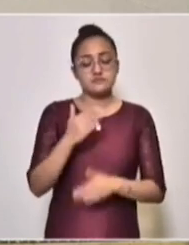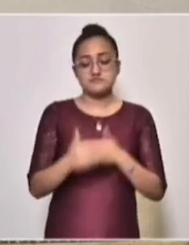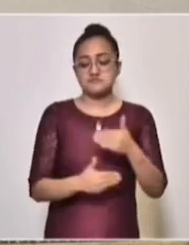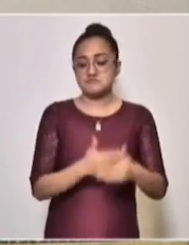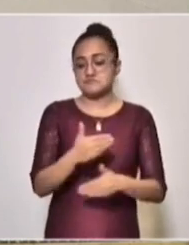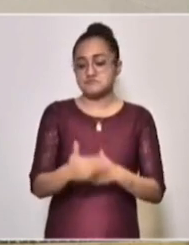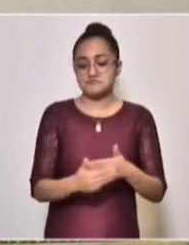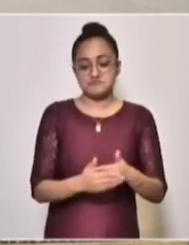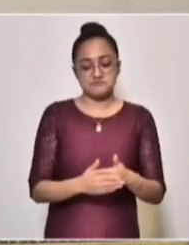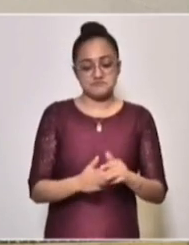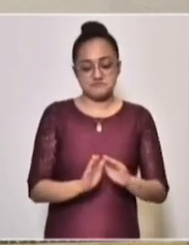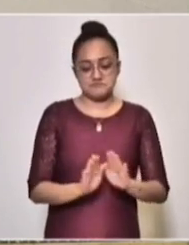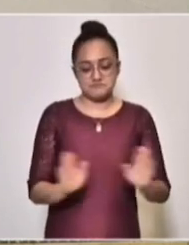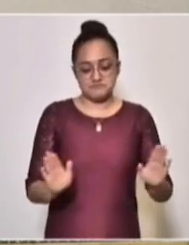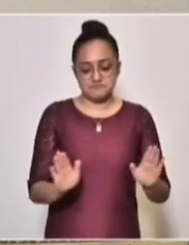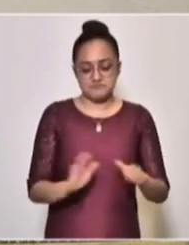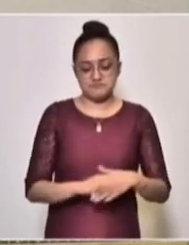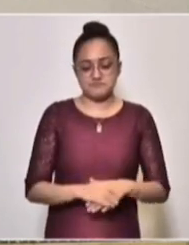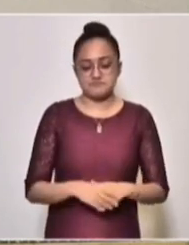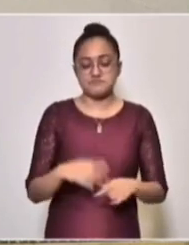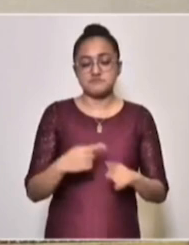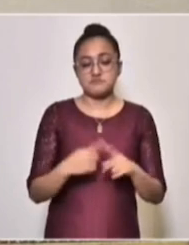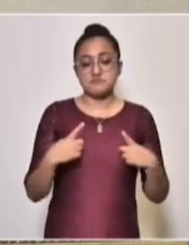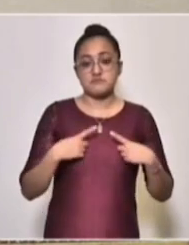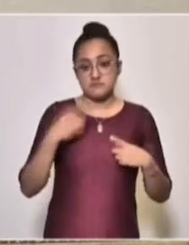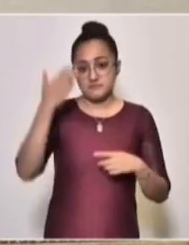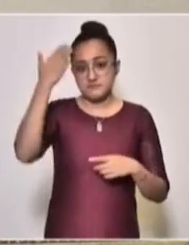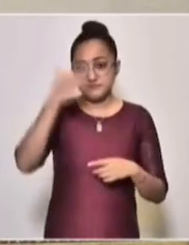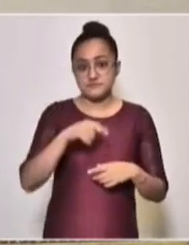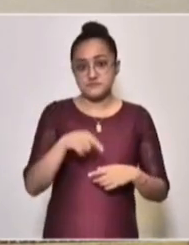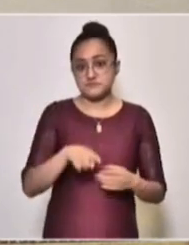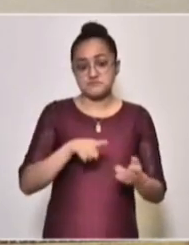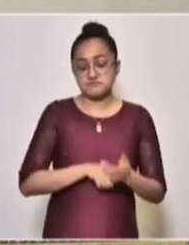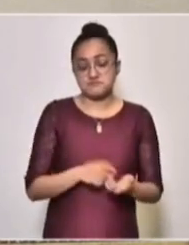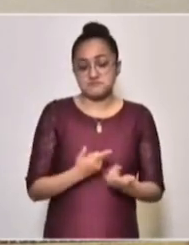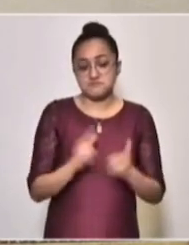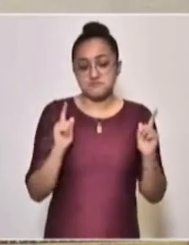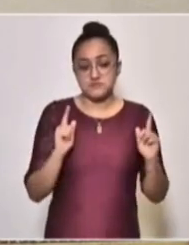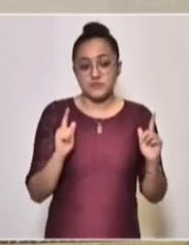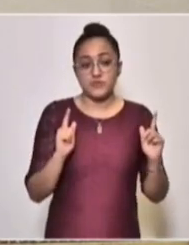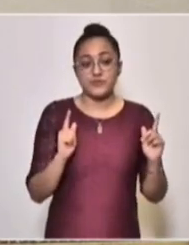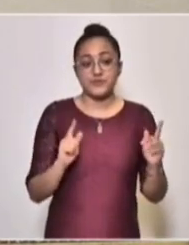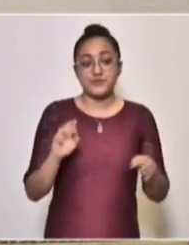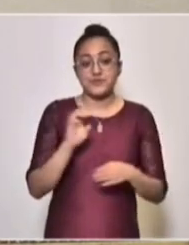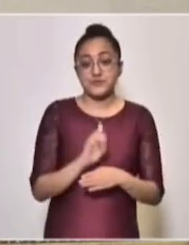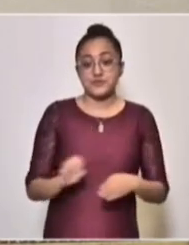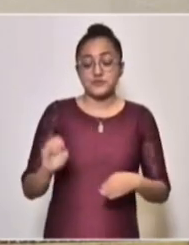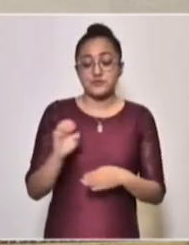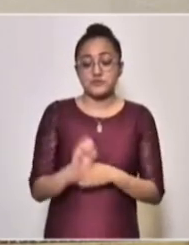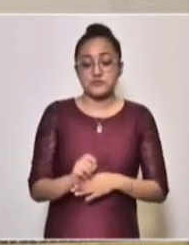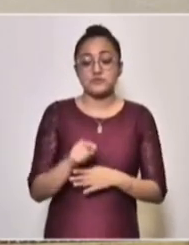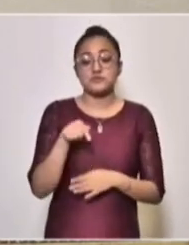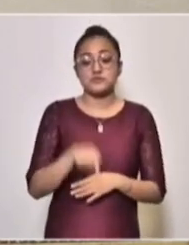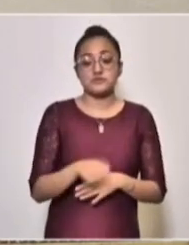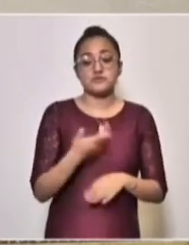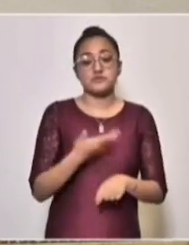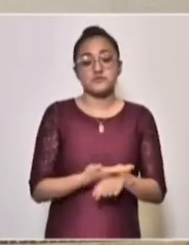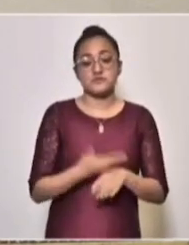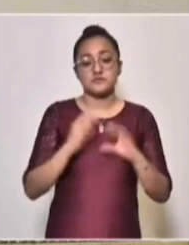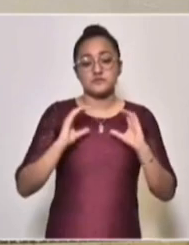avanzado que va a darse a conocer en cualquier momento. Entonces, hay que ser